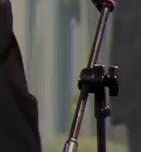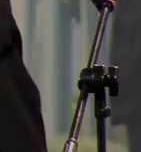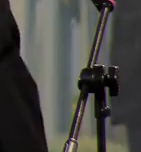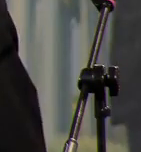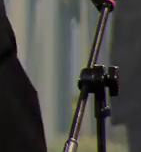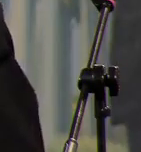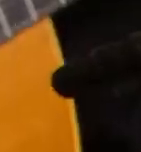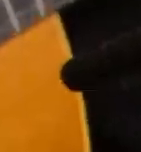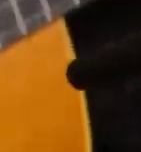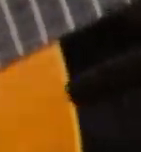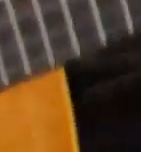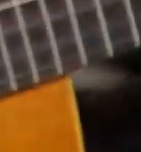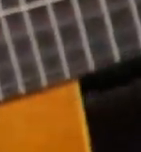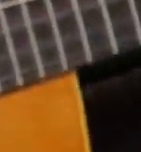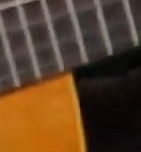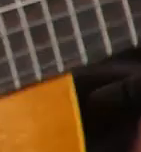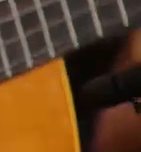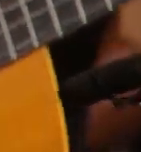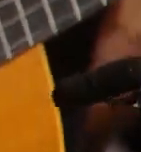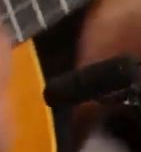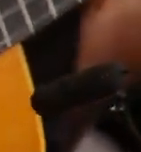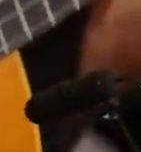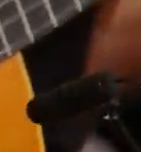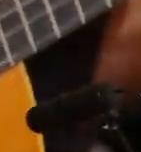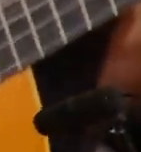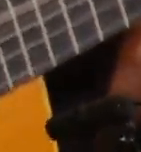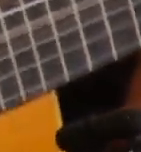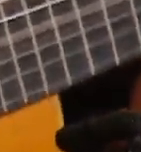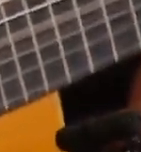hacerte venir, si yo pudiera